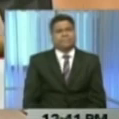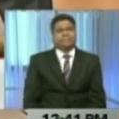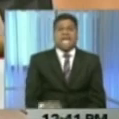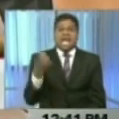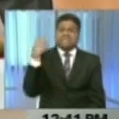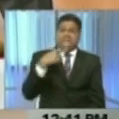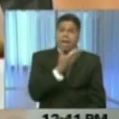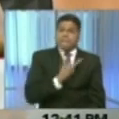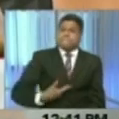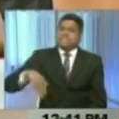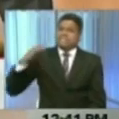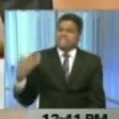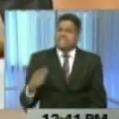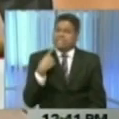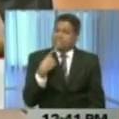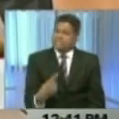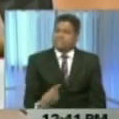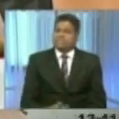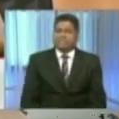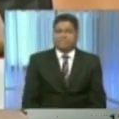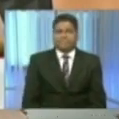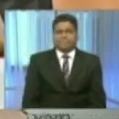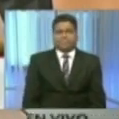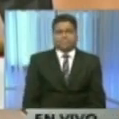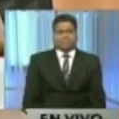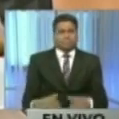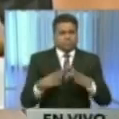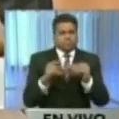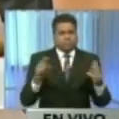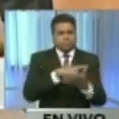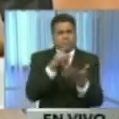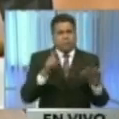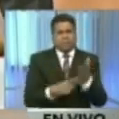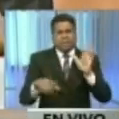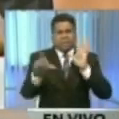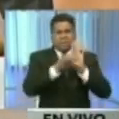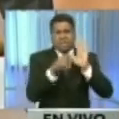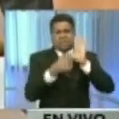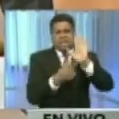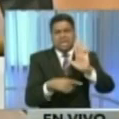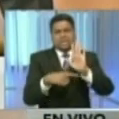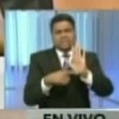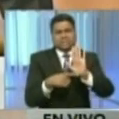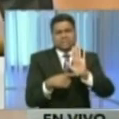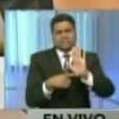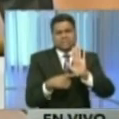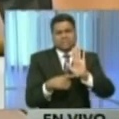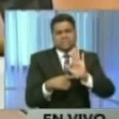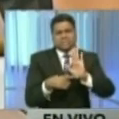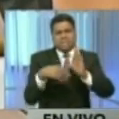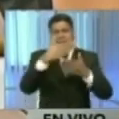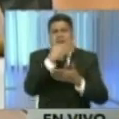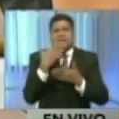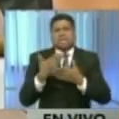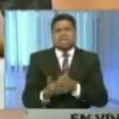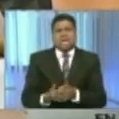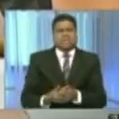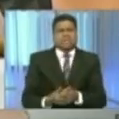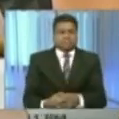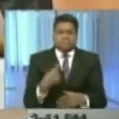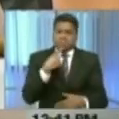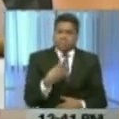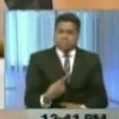decía con absoluta razón jurídica de que la Carta Democrática Interamericana es una entelequia, un